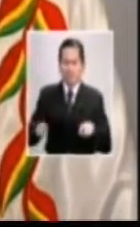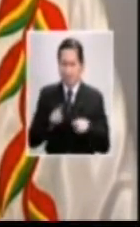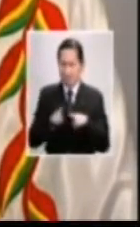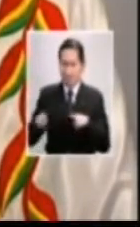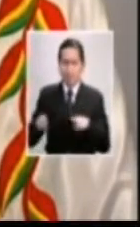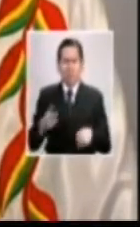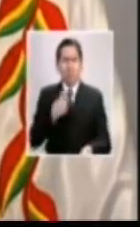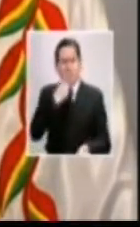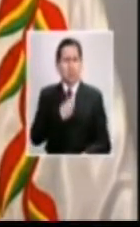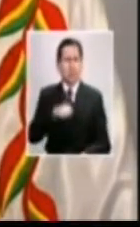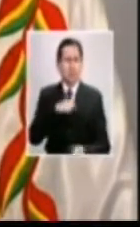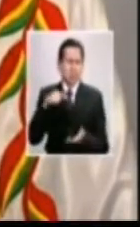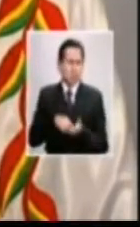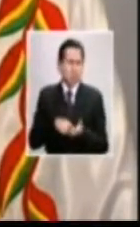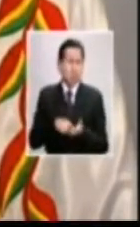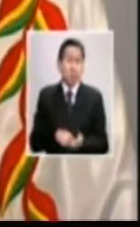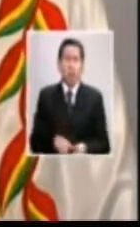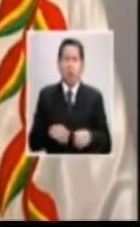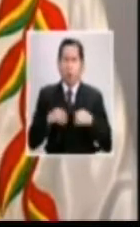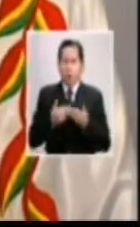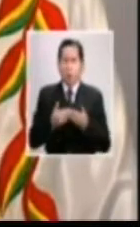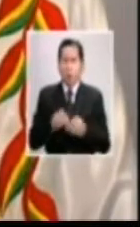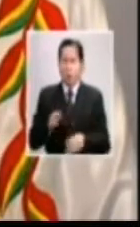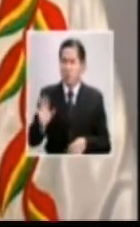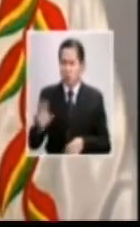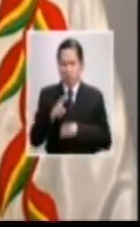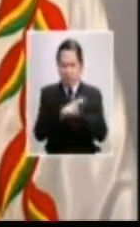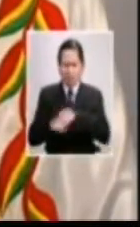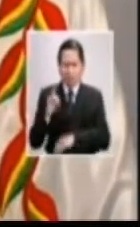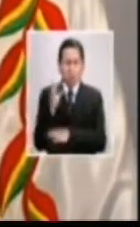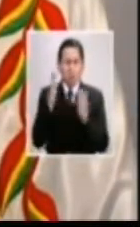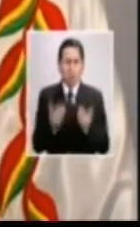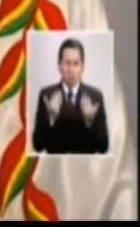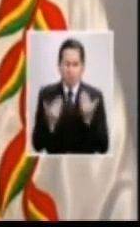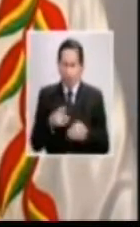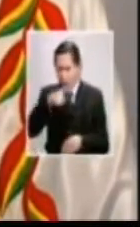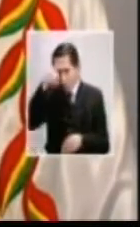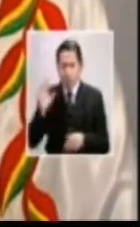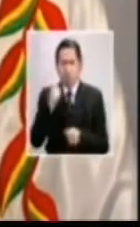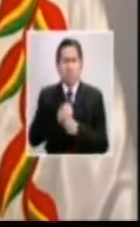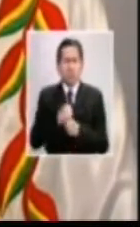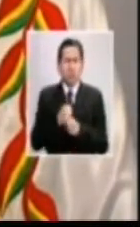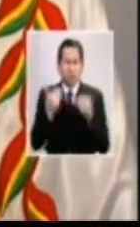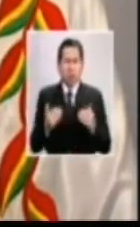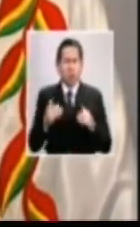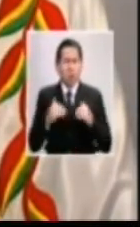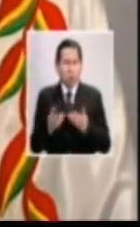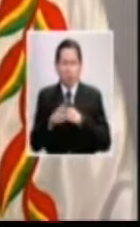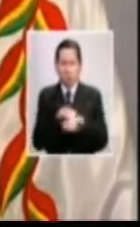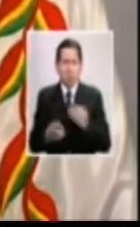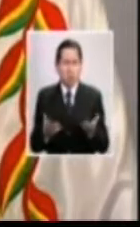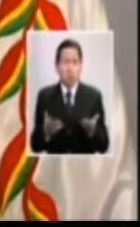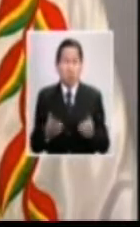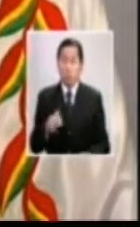en todo caso no hay una decisión que se pueda mencionar en su momento. Nosotros acá en Paseñísima de Televisión habíamos mencionado